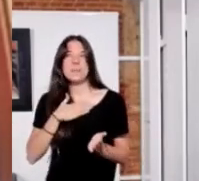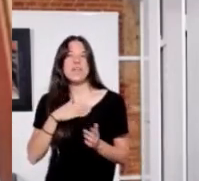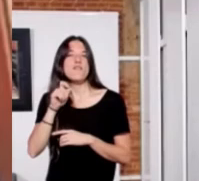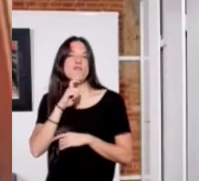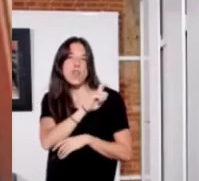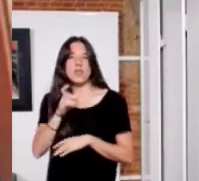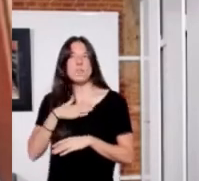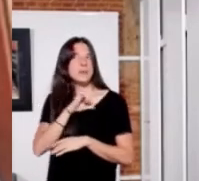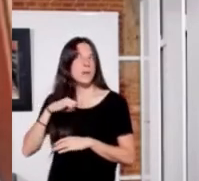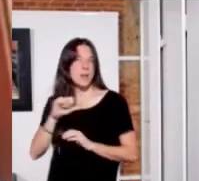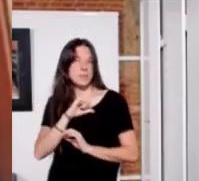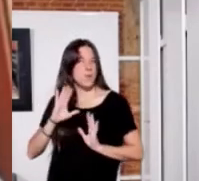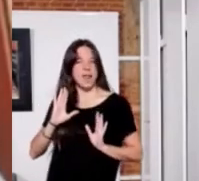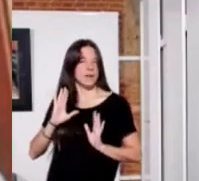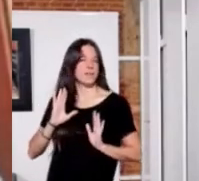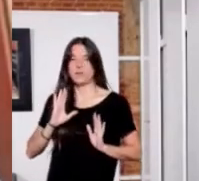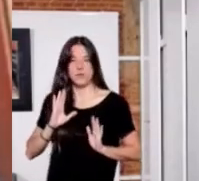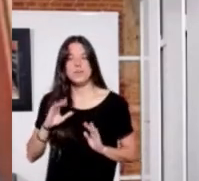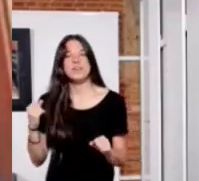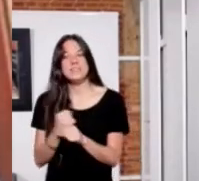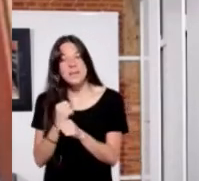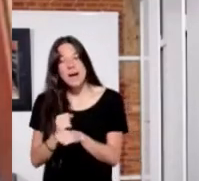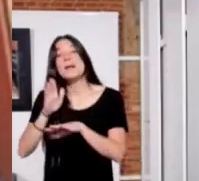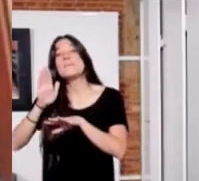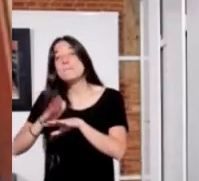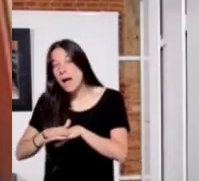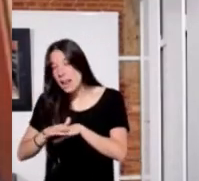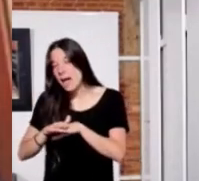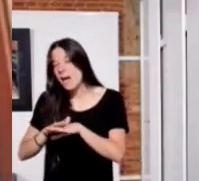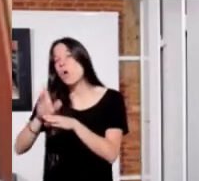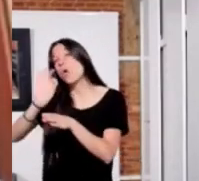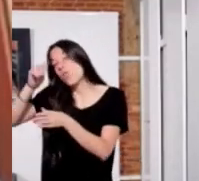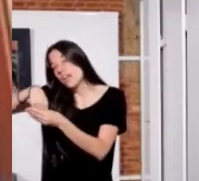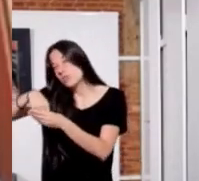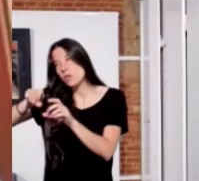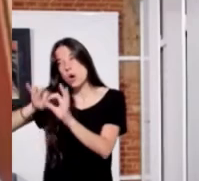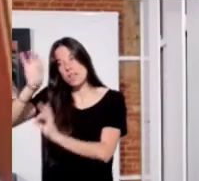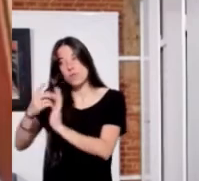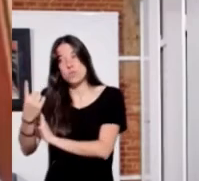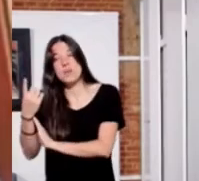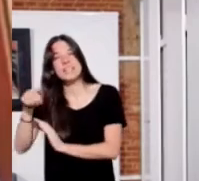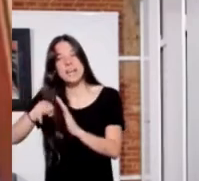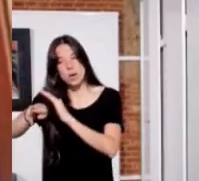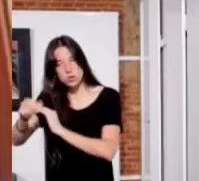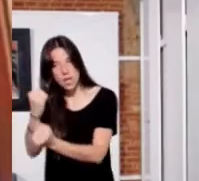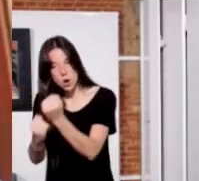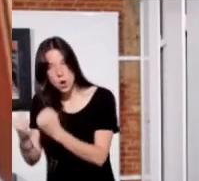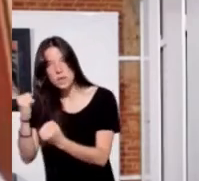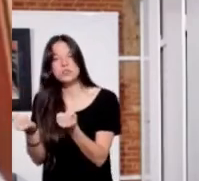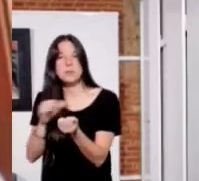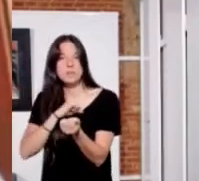privada particular, sino que trabaja para dentro de una organización con recursos económicos